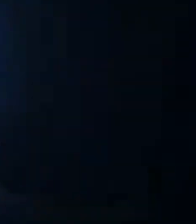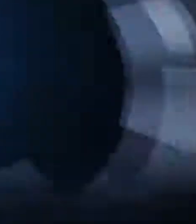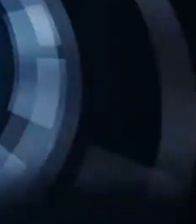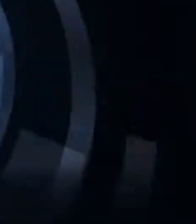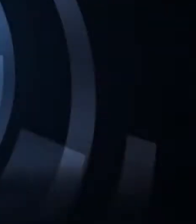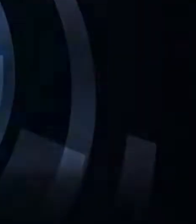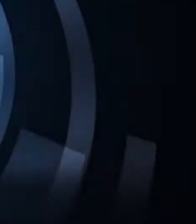¡Gracias!